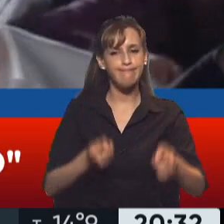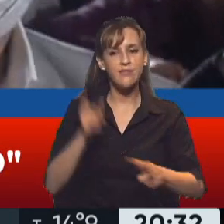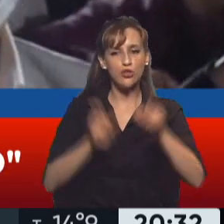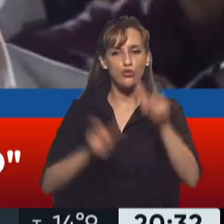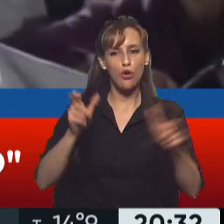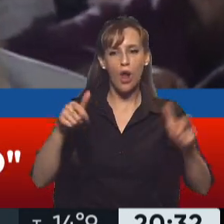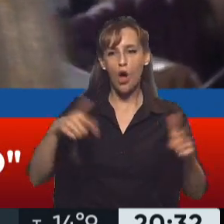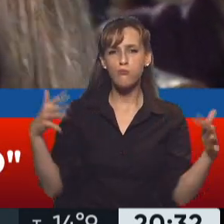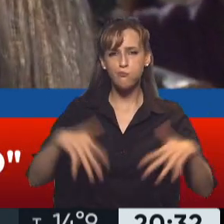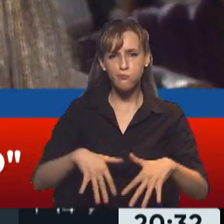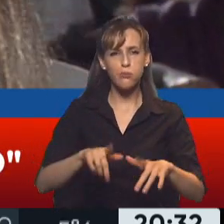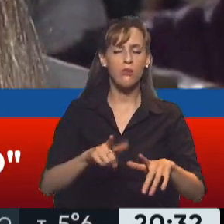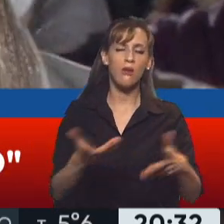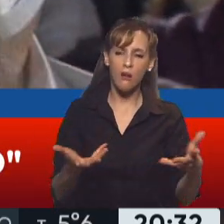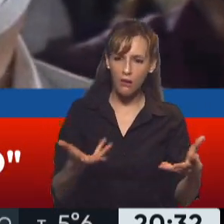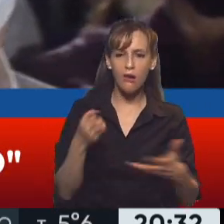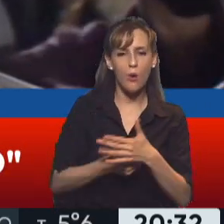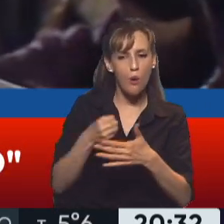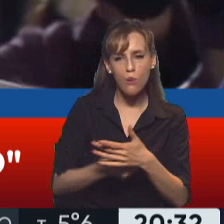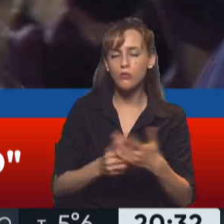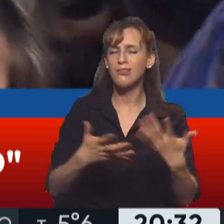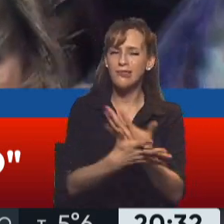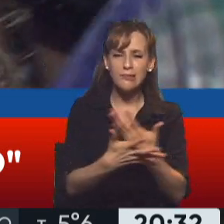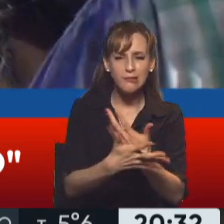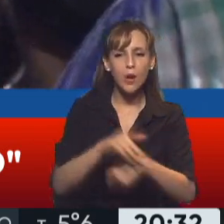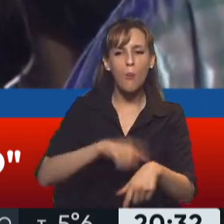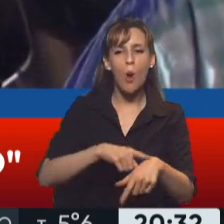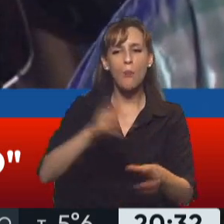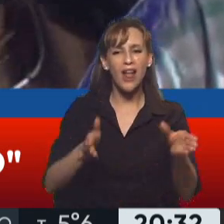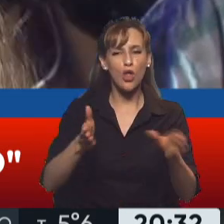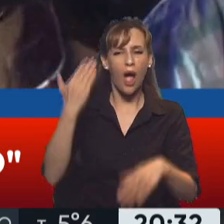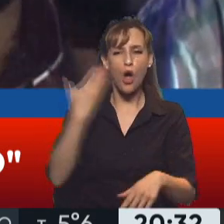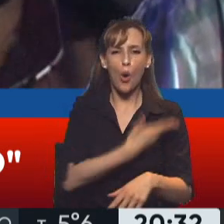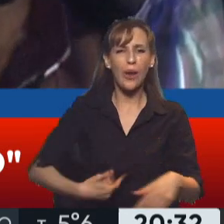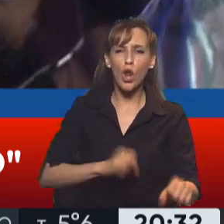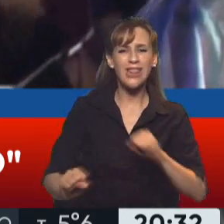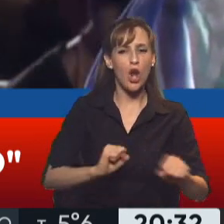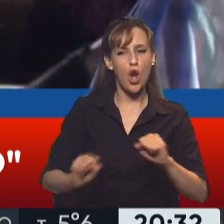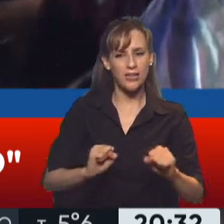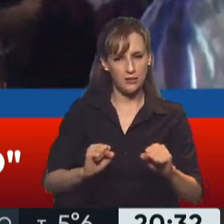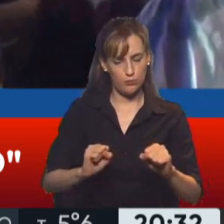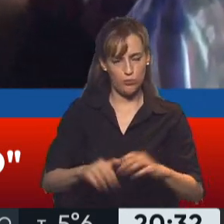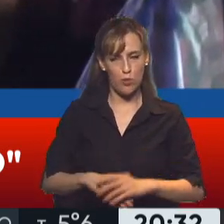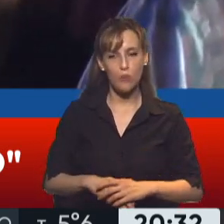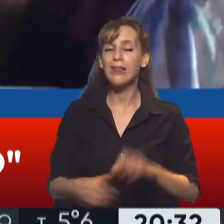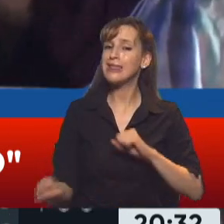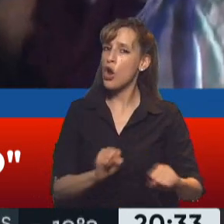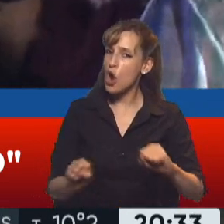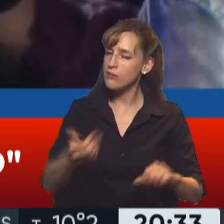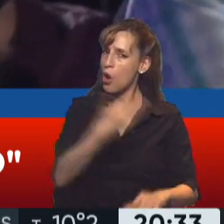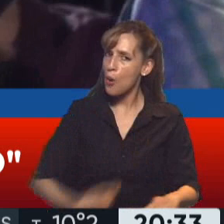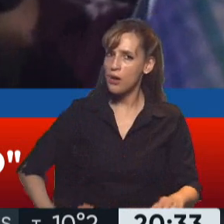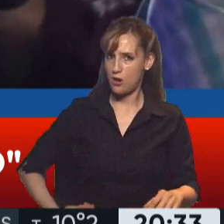están, todos los que sufrieron esos años de terrorismo de Estado. Terrorismo de